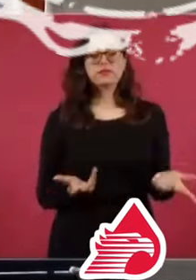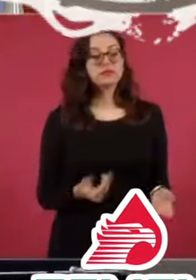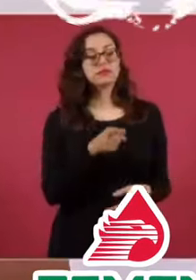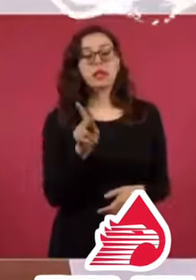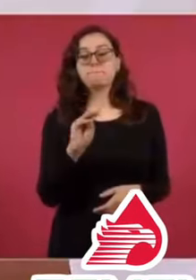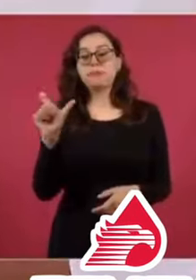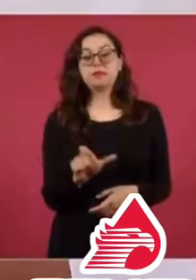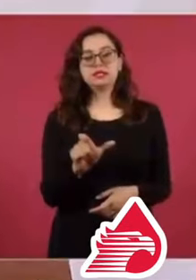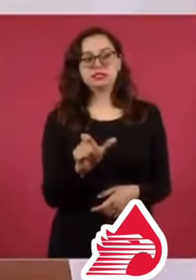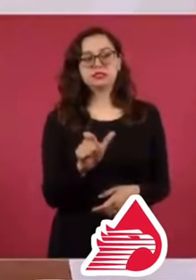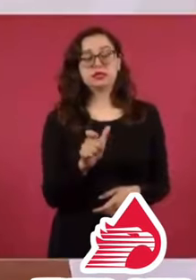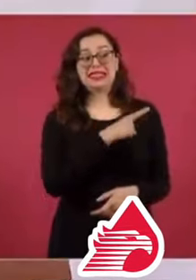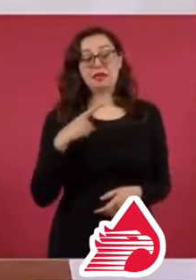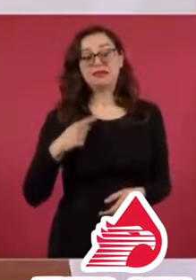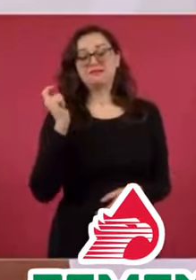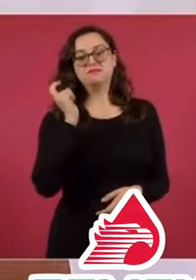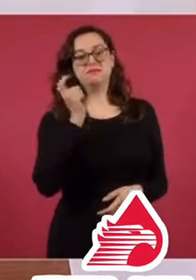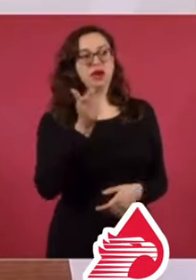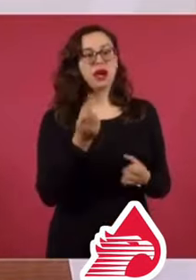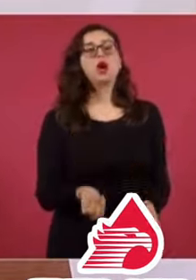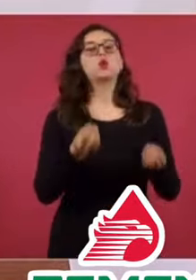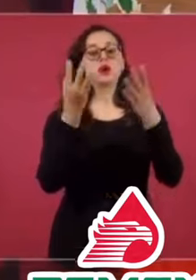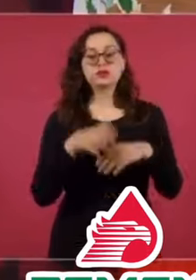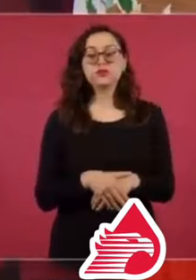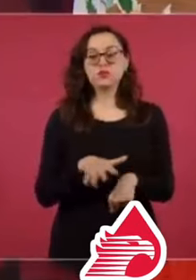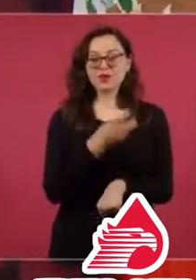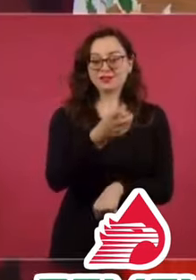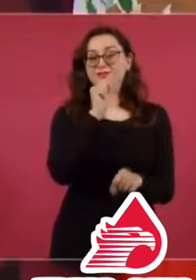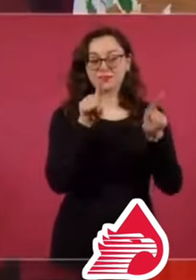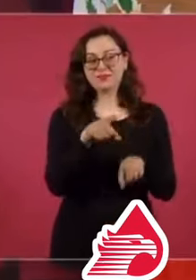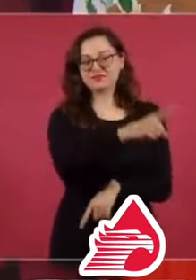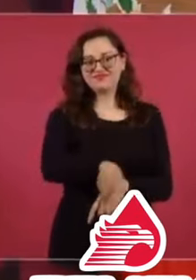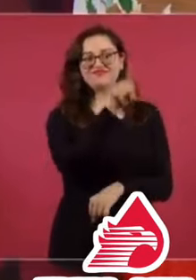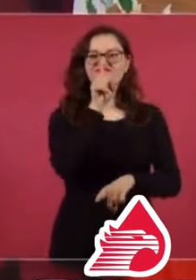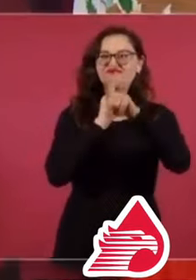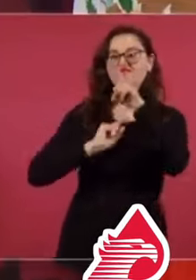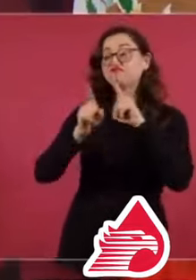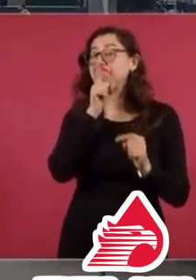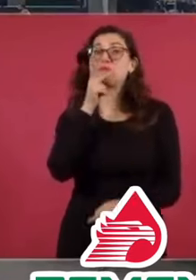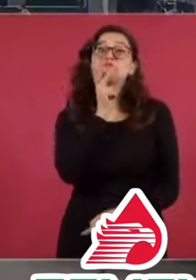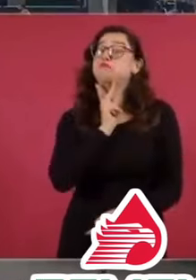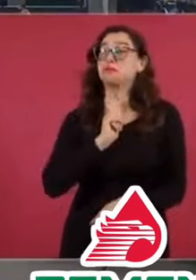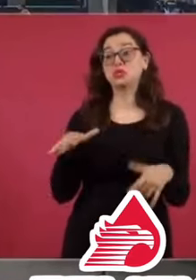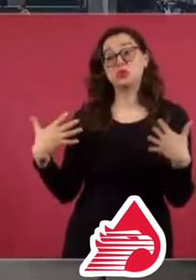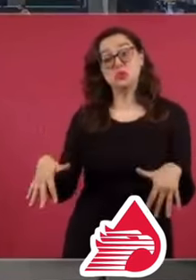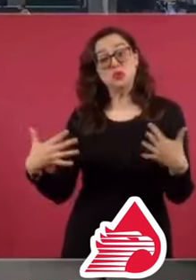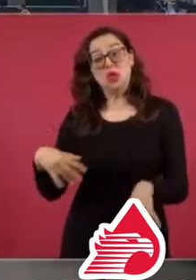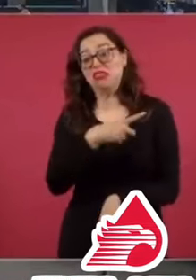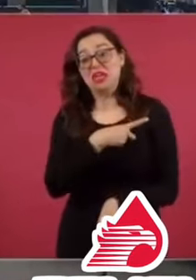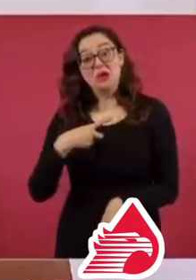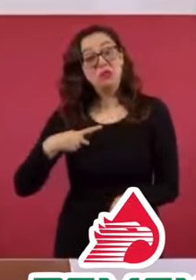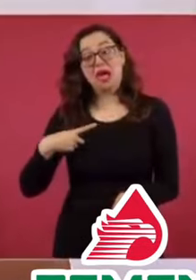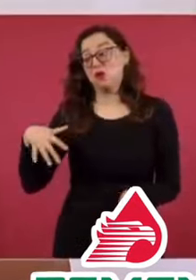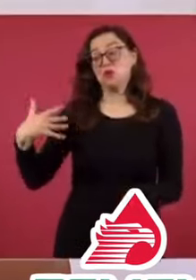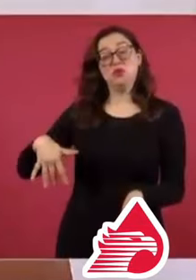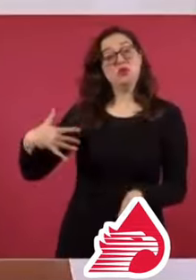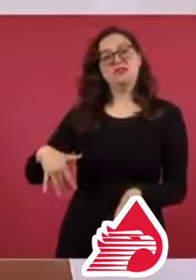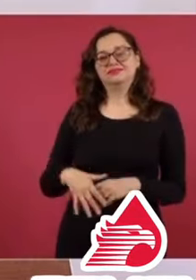Deuda de Pemex. Les voy. Porque esa es otra. La píldora. Mentira. Un rato. Manejada, ¿no? De que se endeudó Pemex.